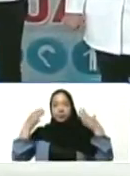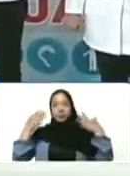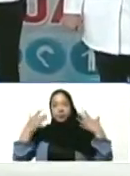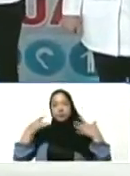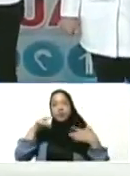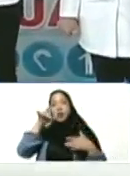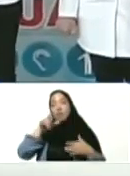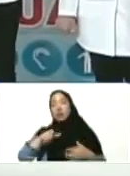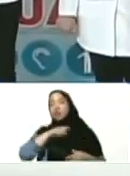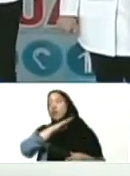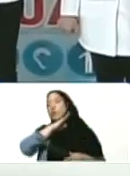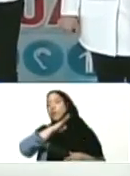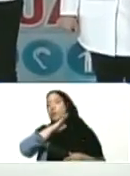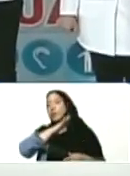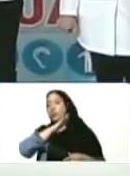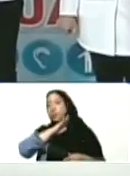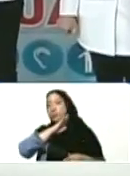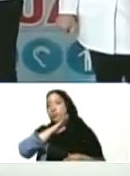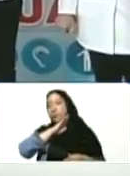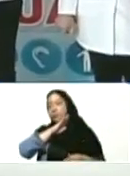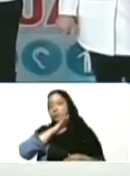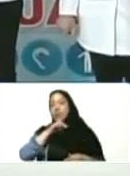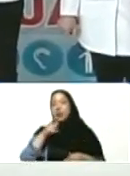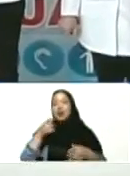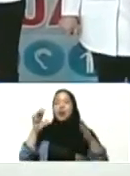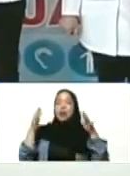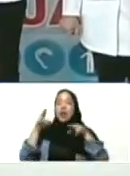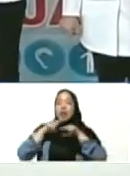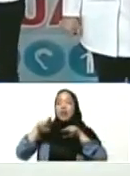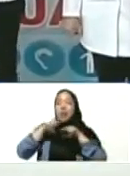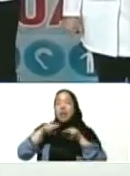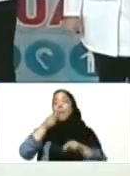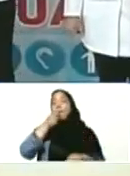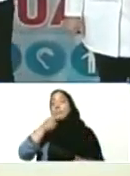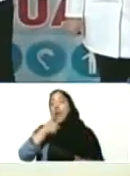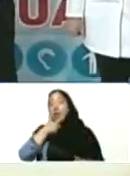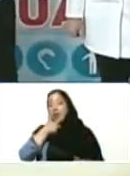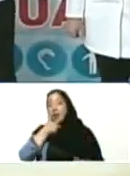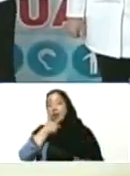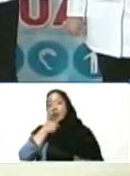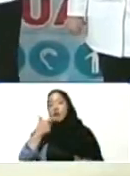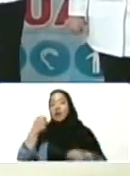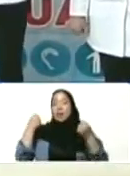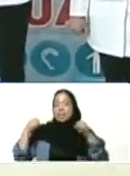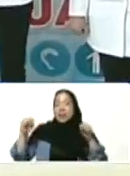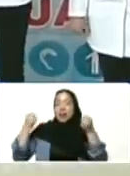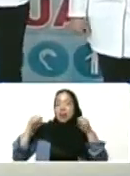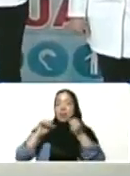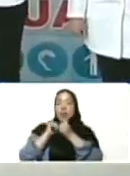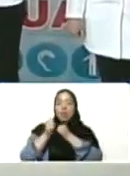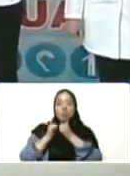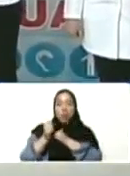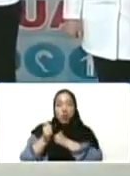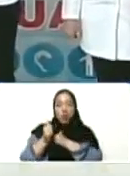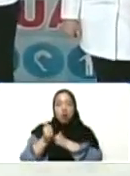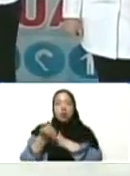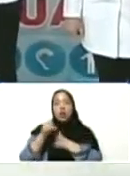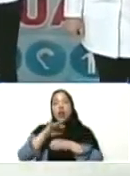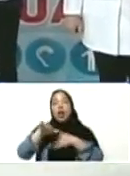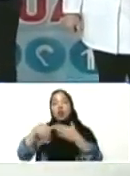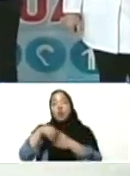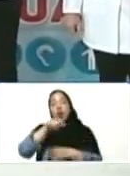paciente, a esta niña hermosa que le estaban haciendo estos ejercicios, y bueno, a todo el